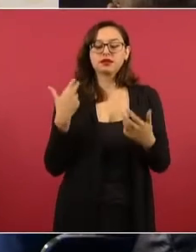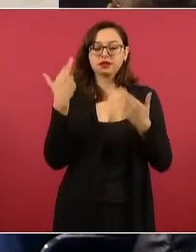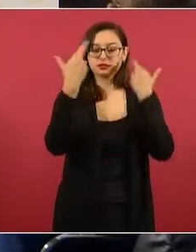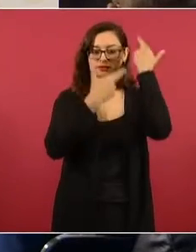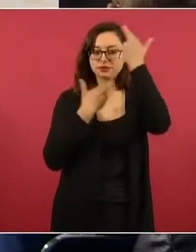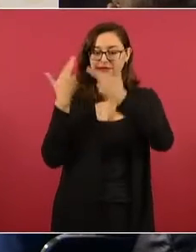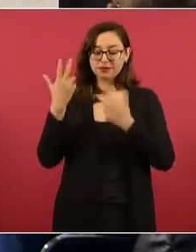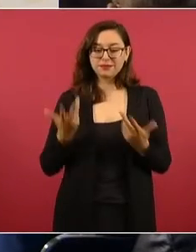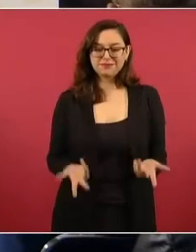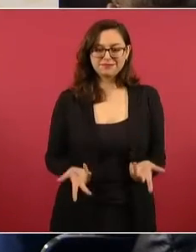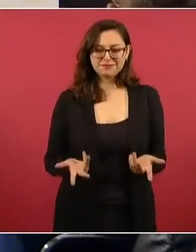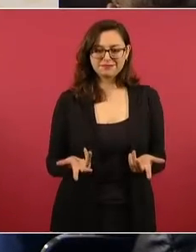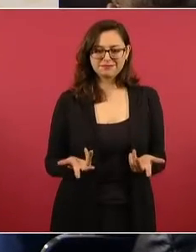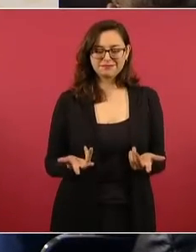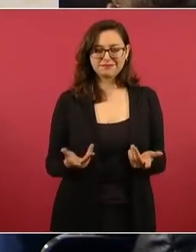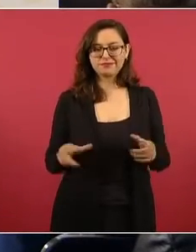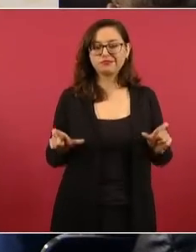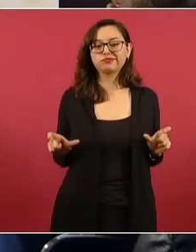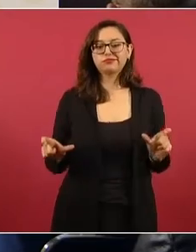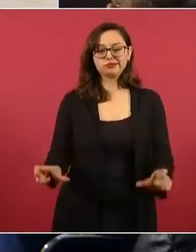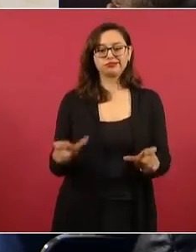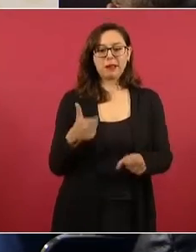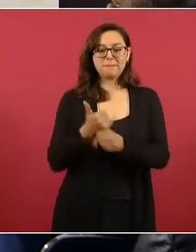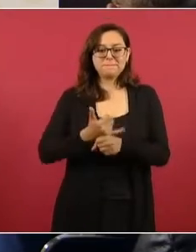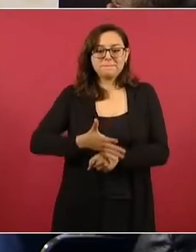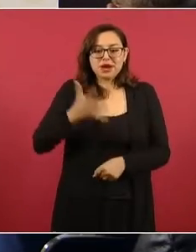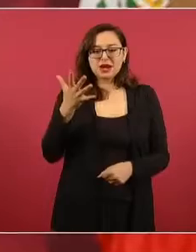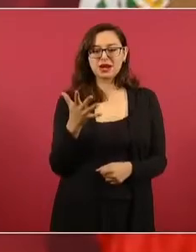para bloquear